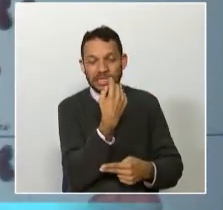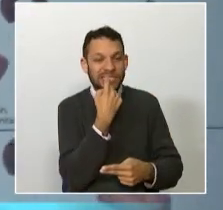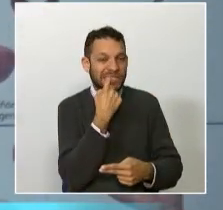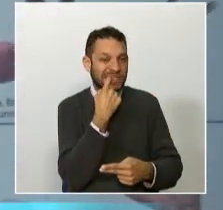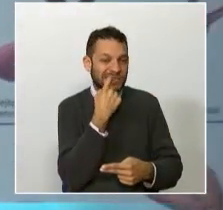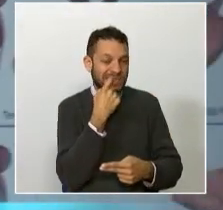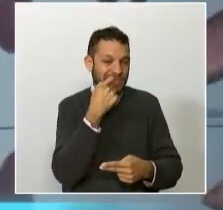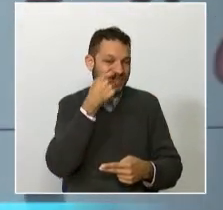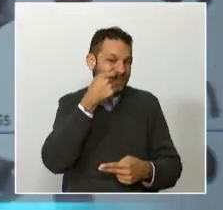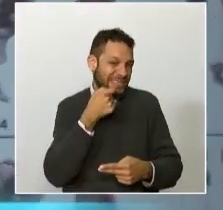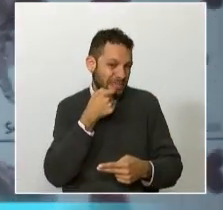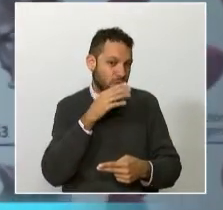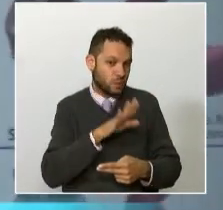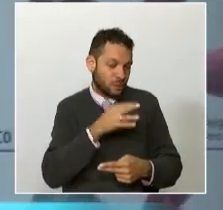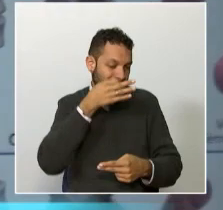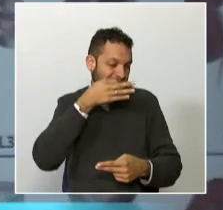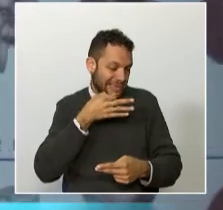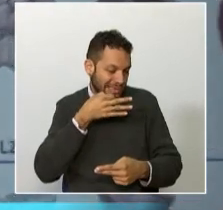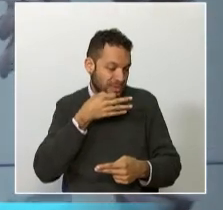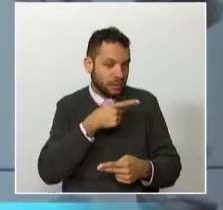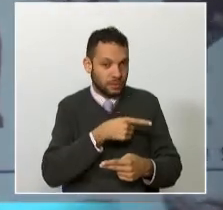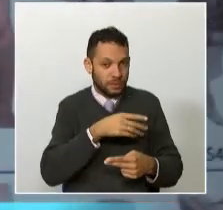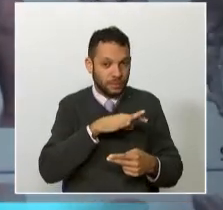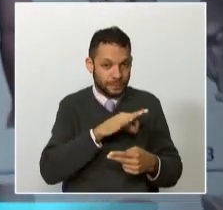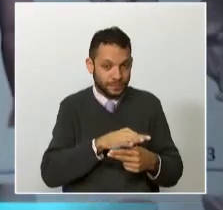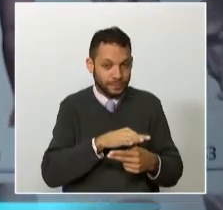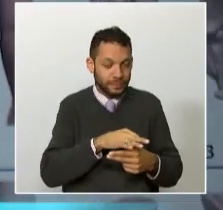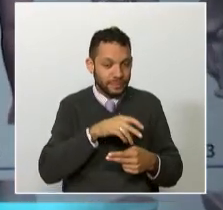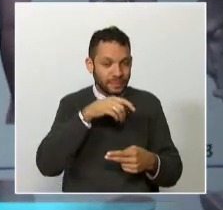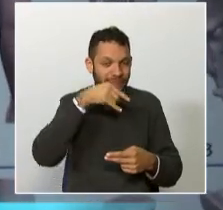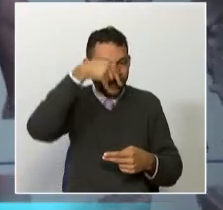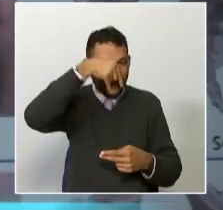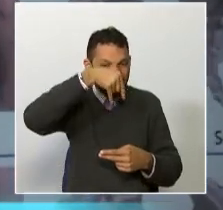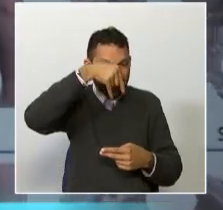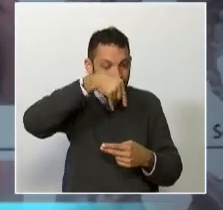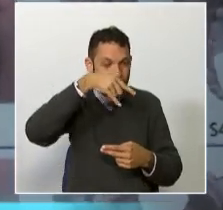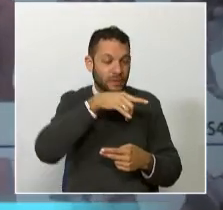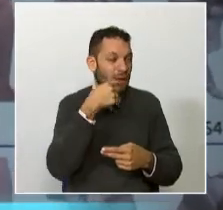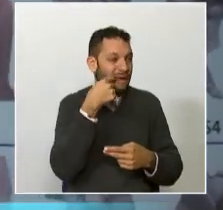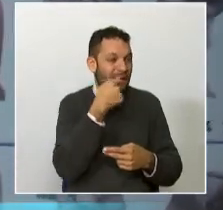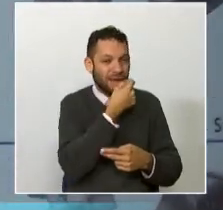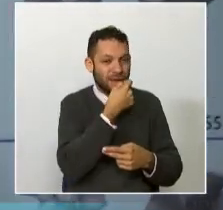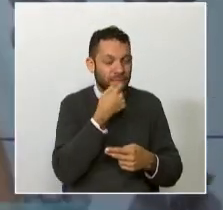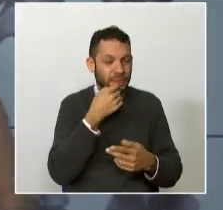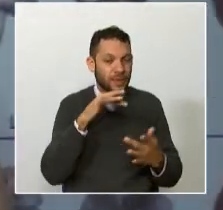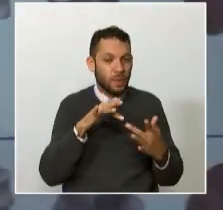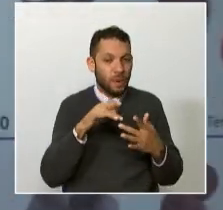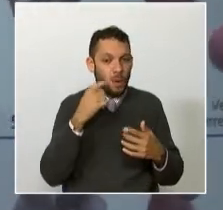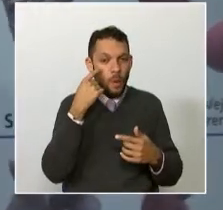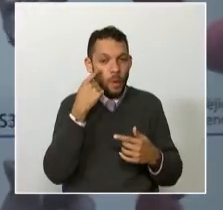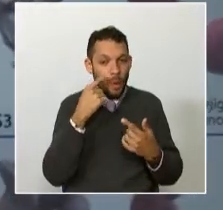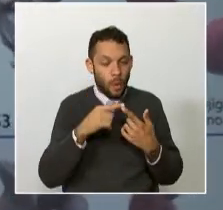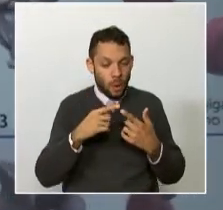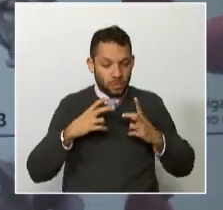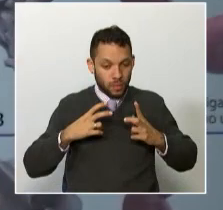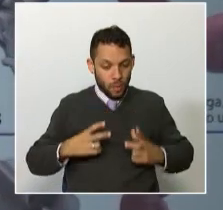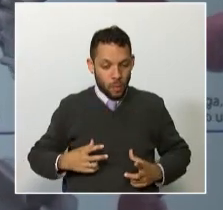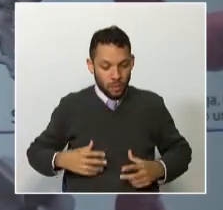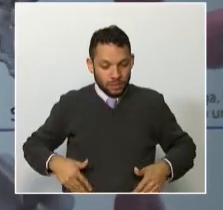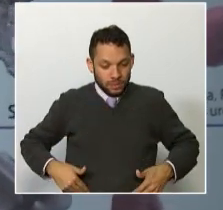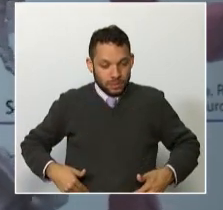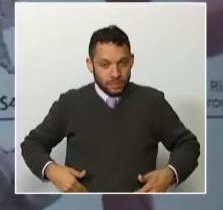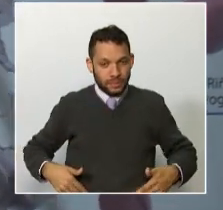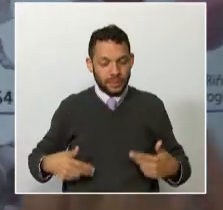Que es el colmillo, digamos, se nos relaciona con el ojo, la cadera, con esta zona de